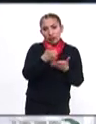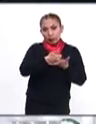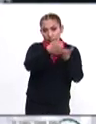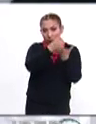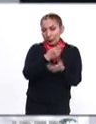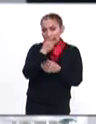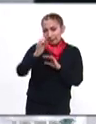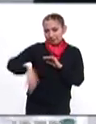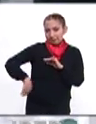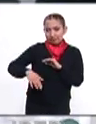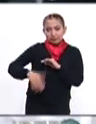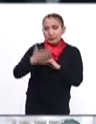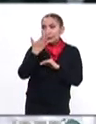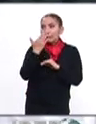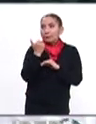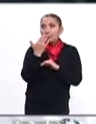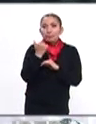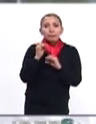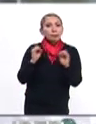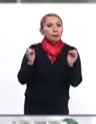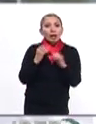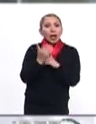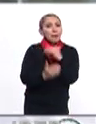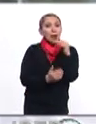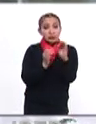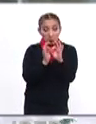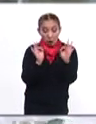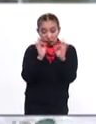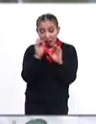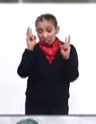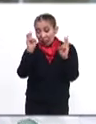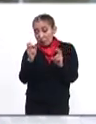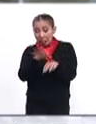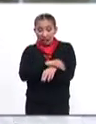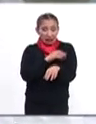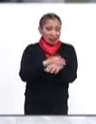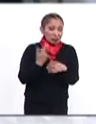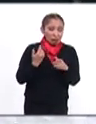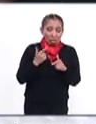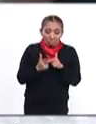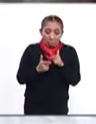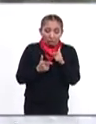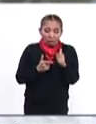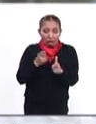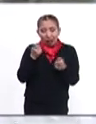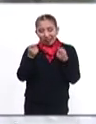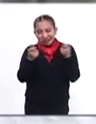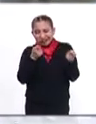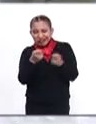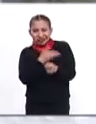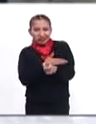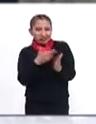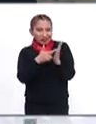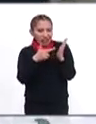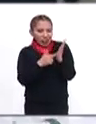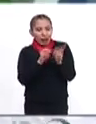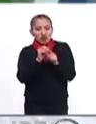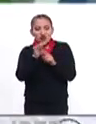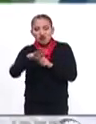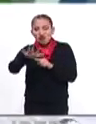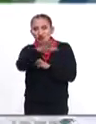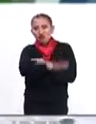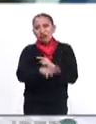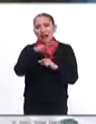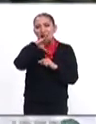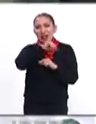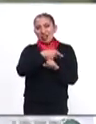bien decían, no hay un avance importante en el tema energético, en la regulación sobre el impacto energético